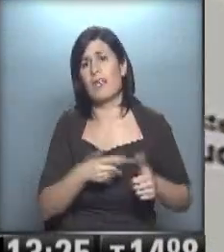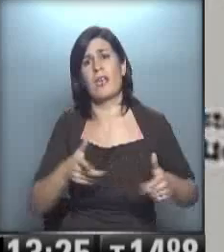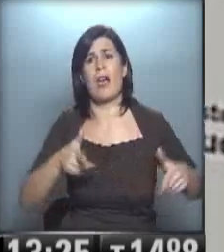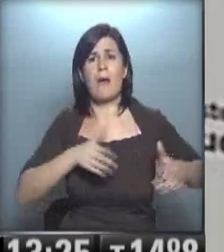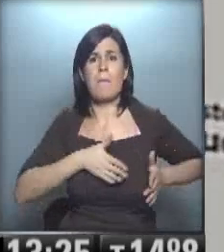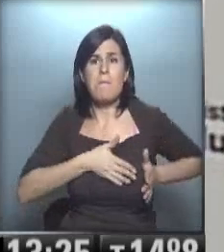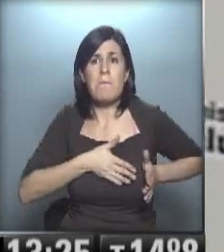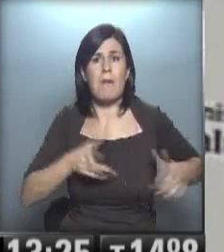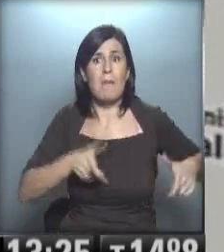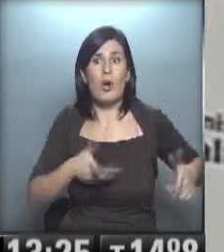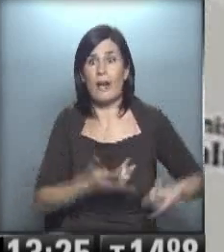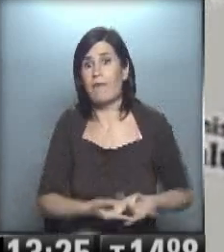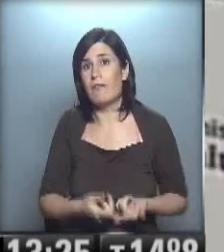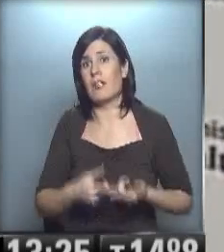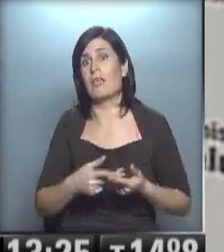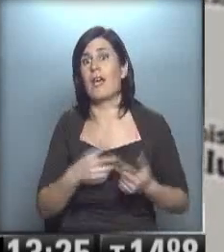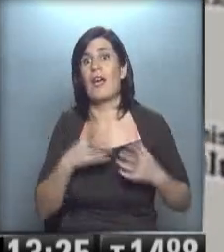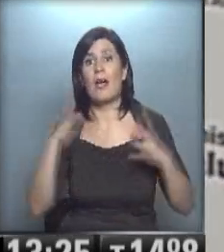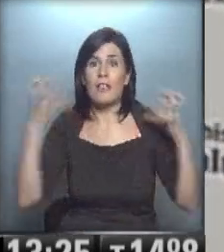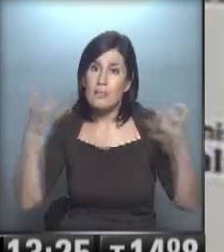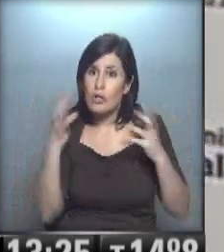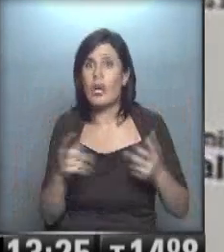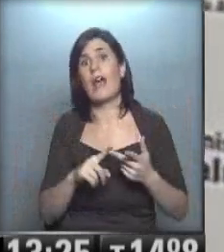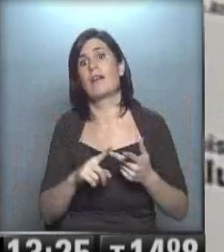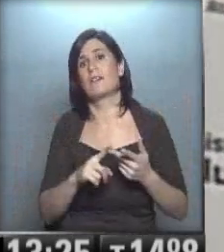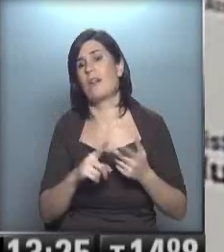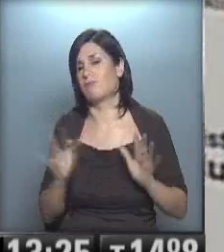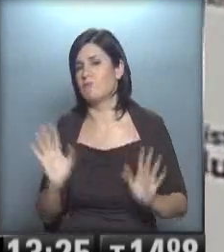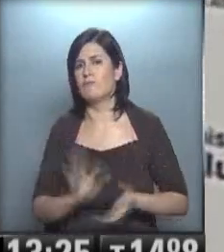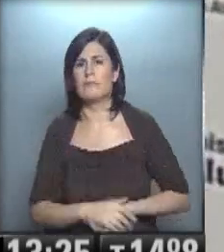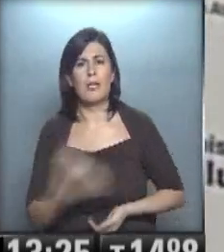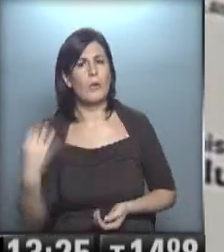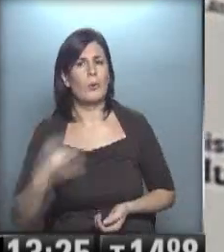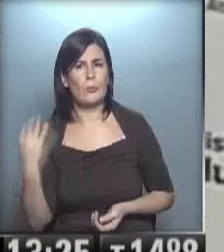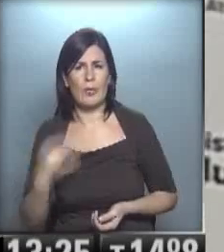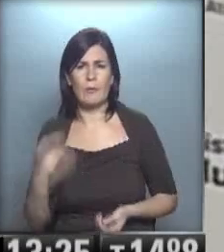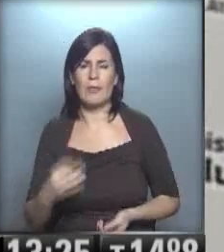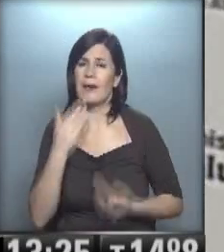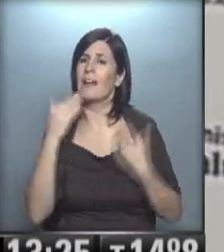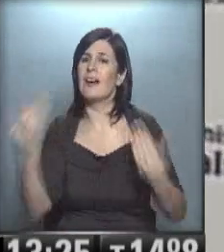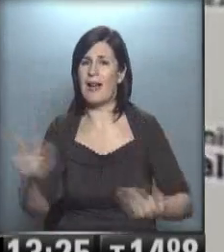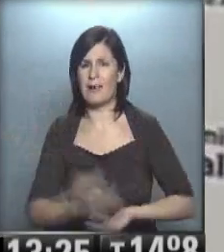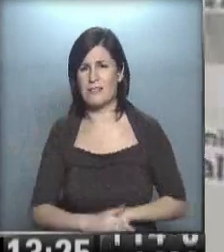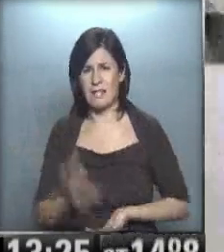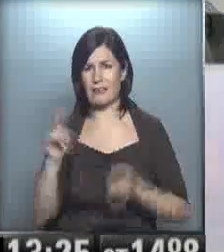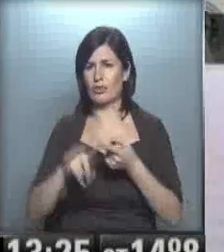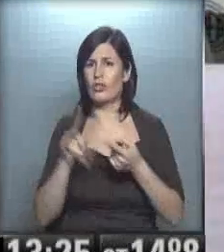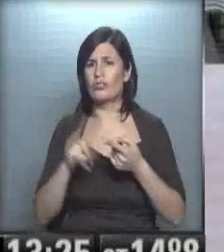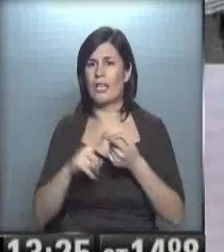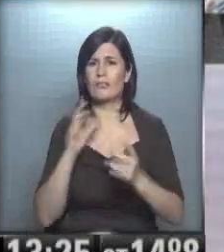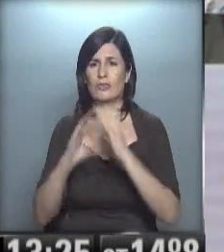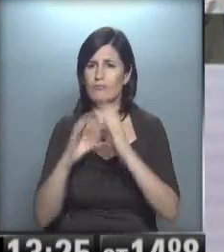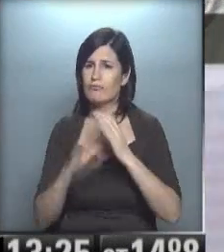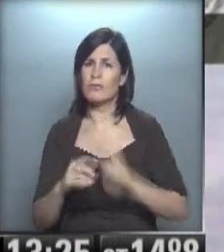la resonancia la tomosíntesis bien bien doctora muchas gracias por este contacto con la